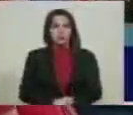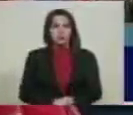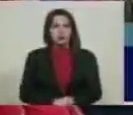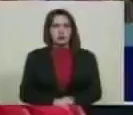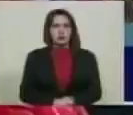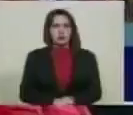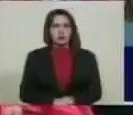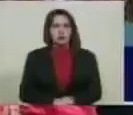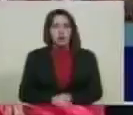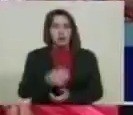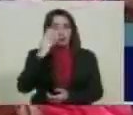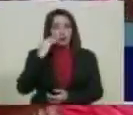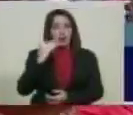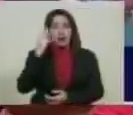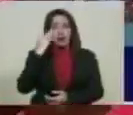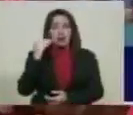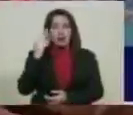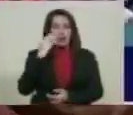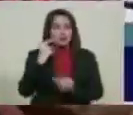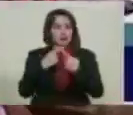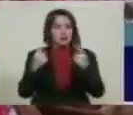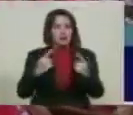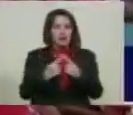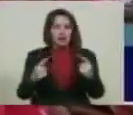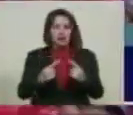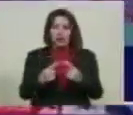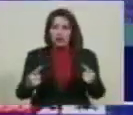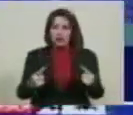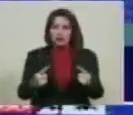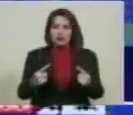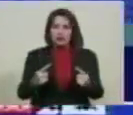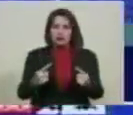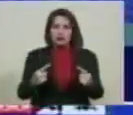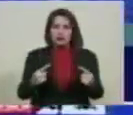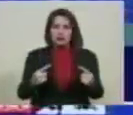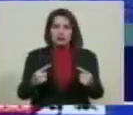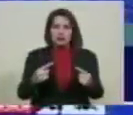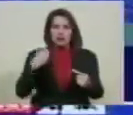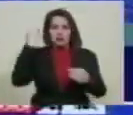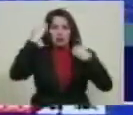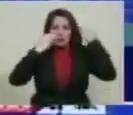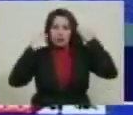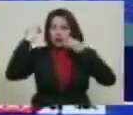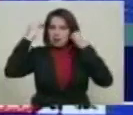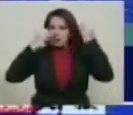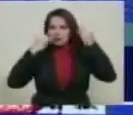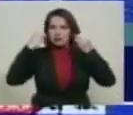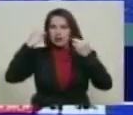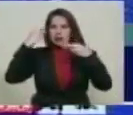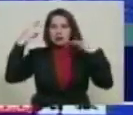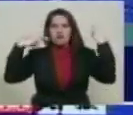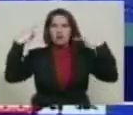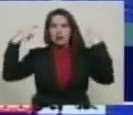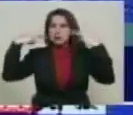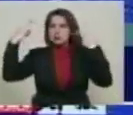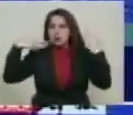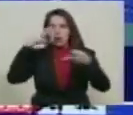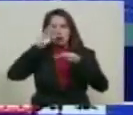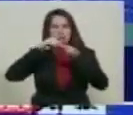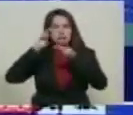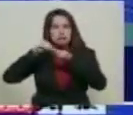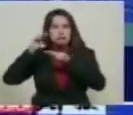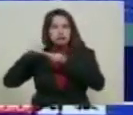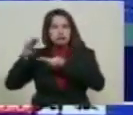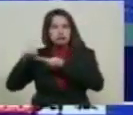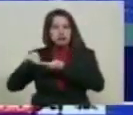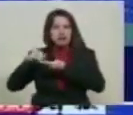20 años de experiencias para sacar conclusiones del carácter humanista de